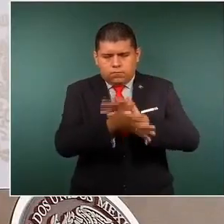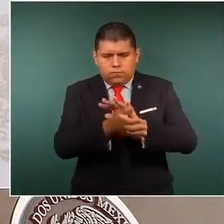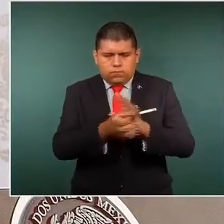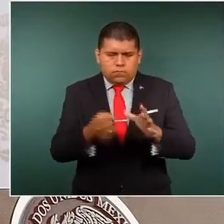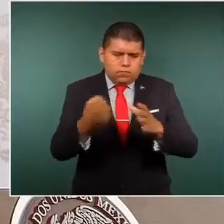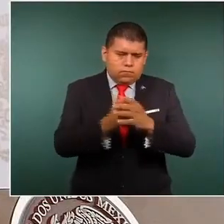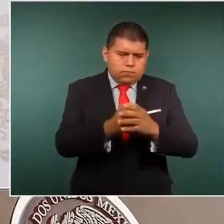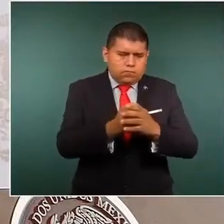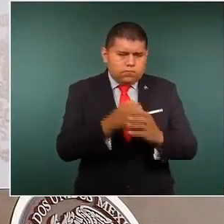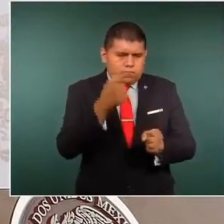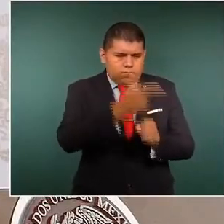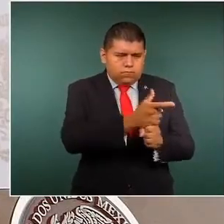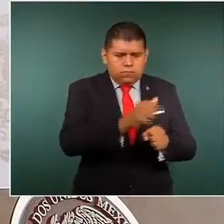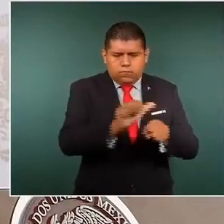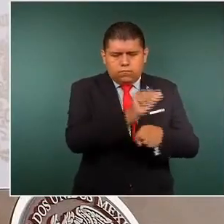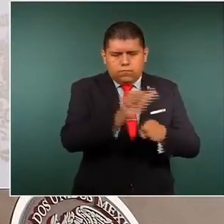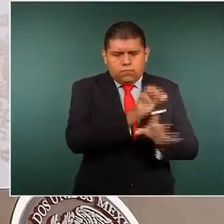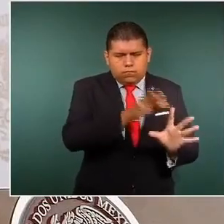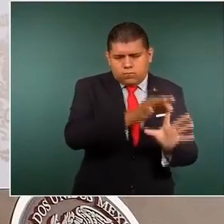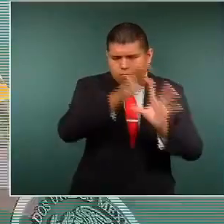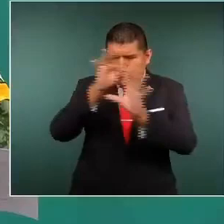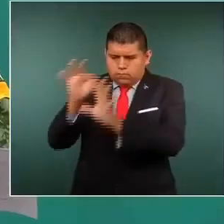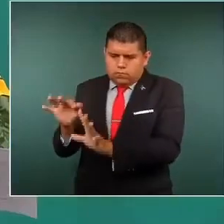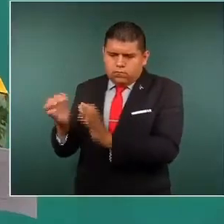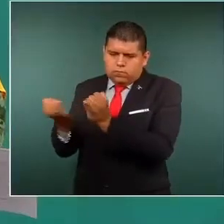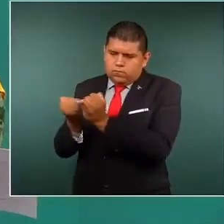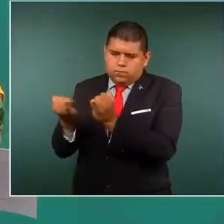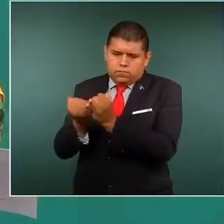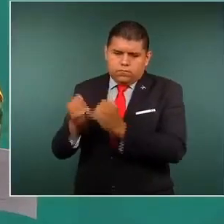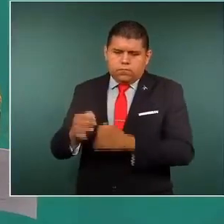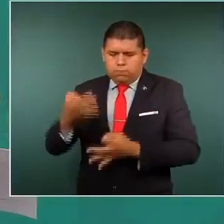cinco delincuentes que fueron localizados en el domicilio.